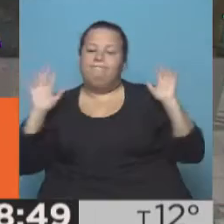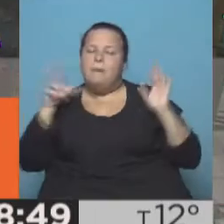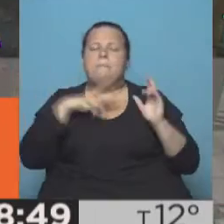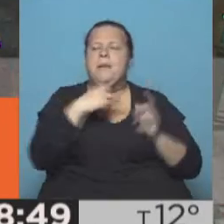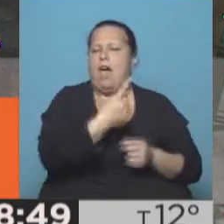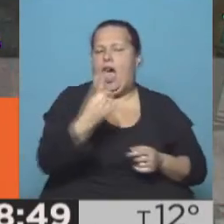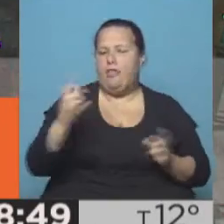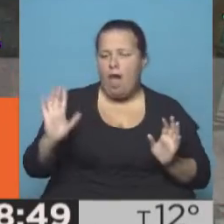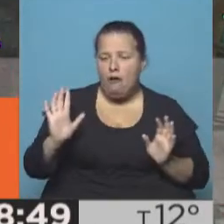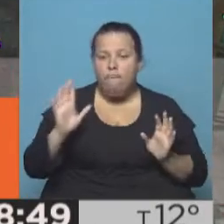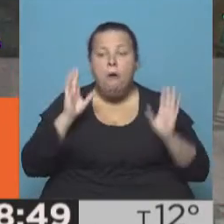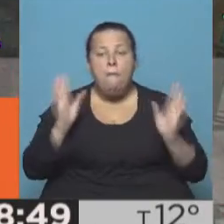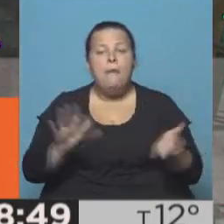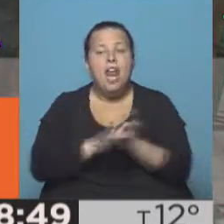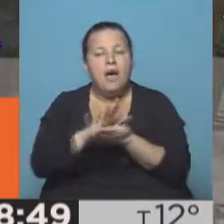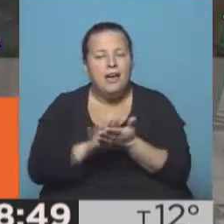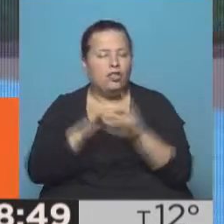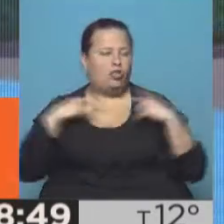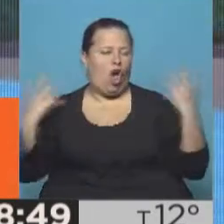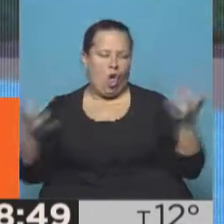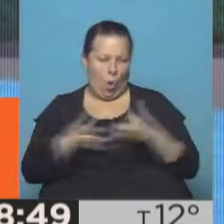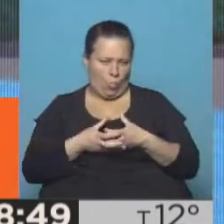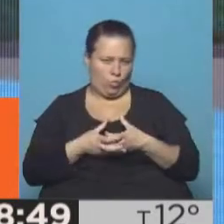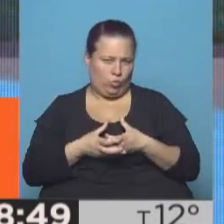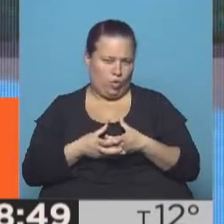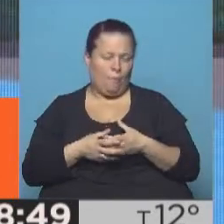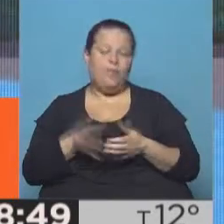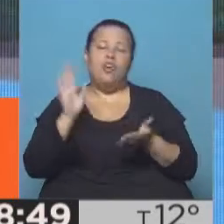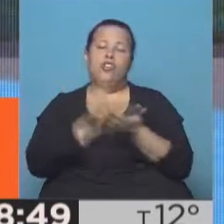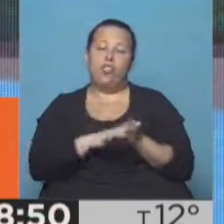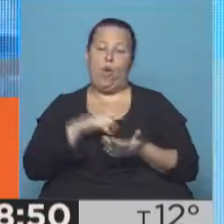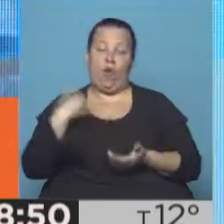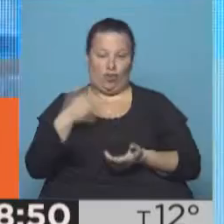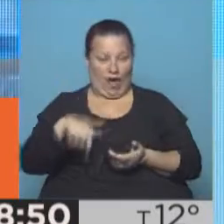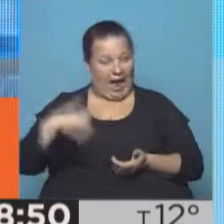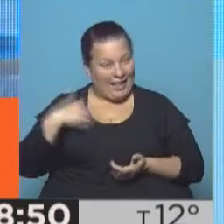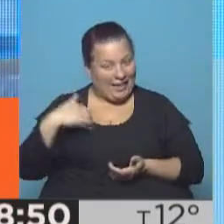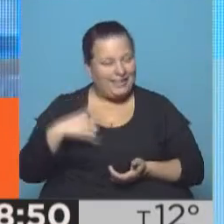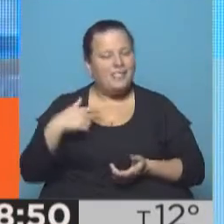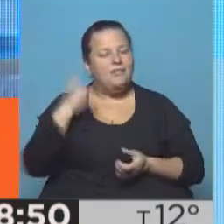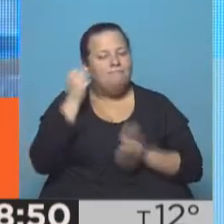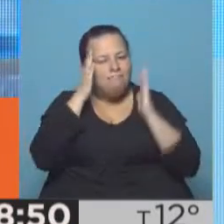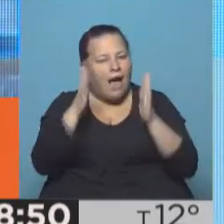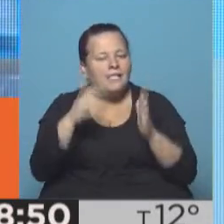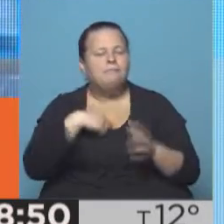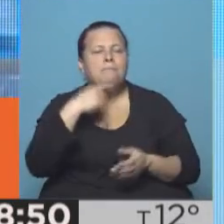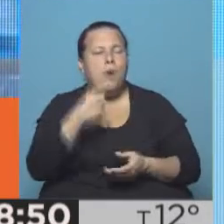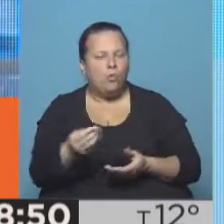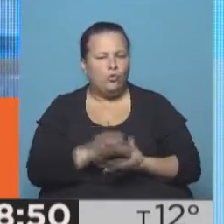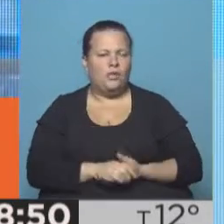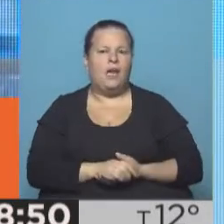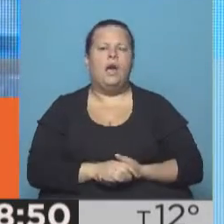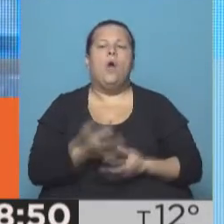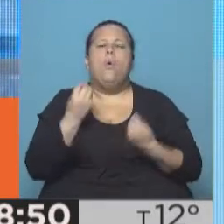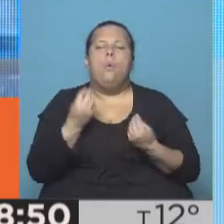íntimo, pero la reconciliación es colectiva. Y en el caso nuestro, yo siempre me obsesiona la pregunta: ¿en